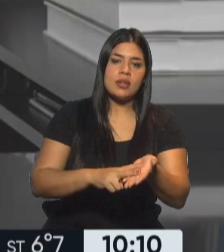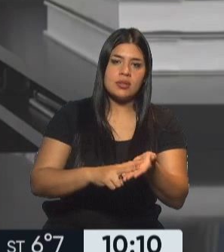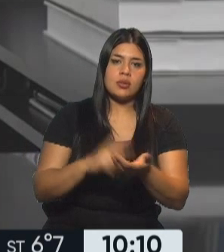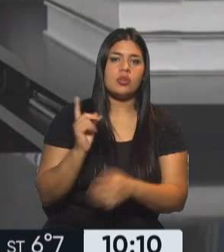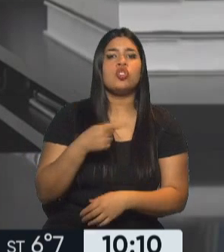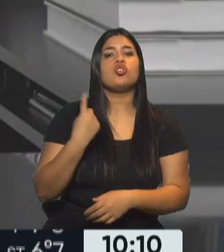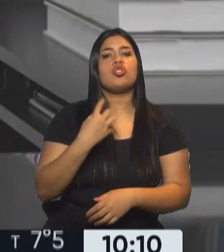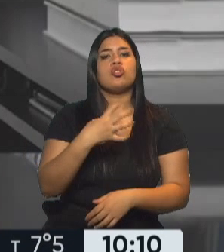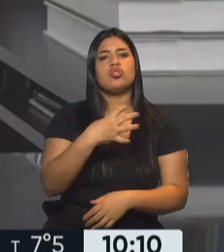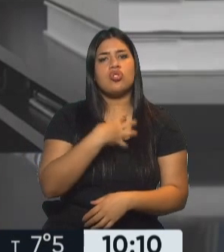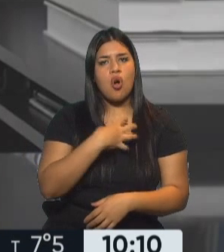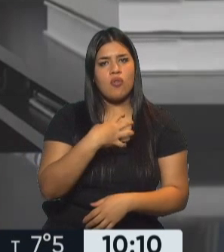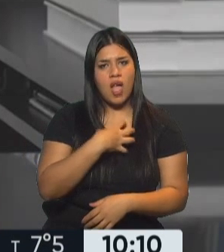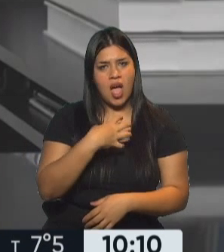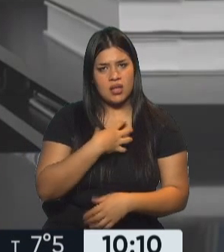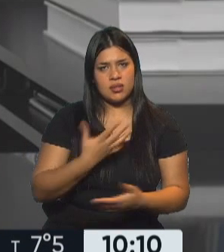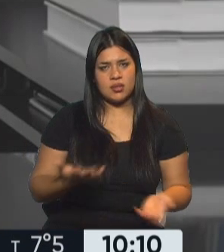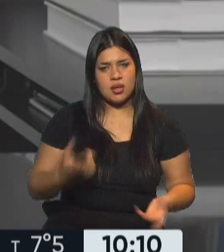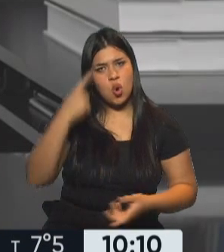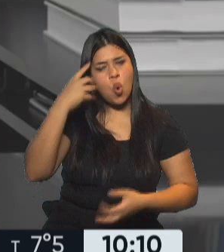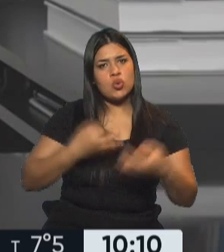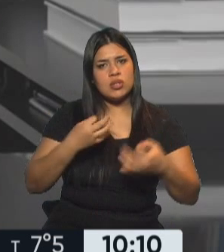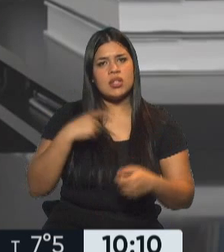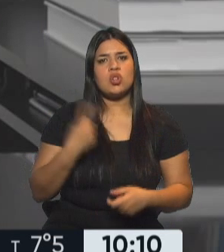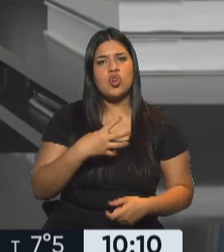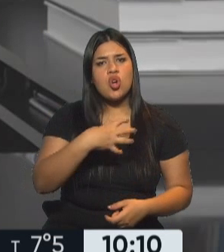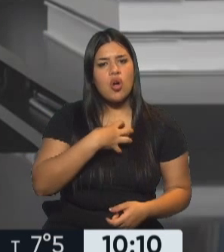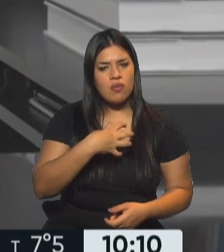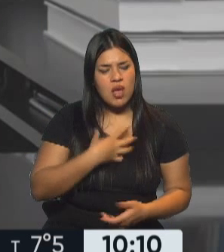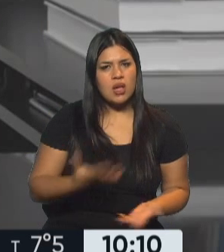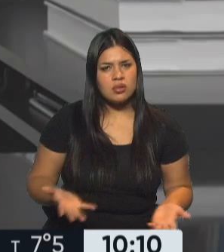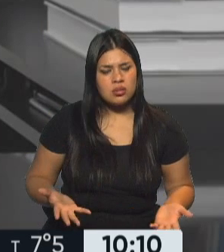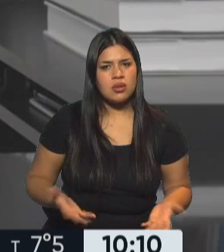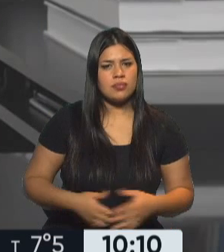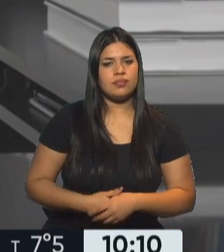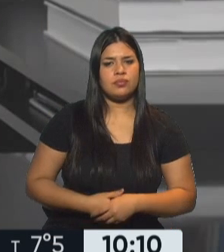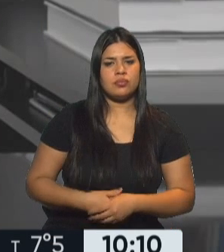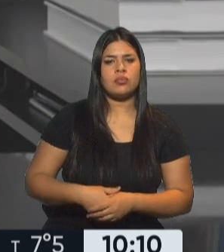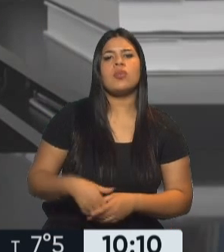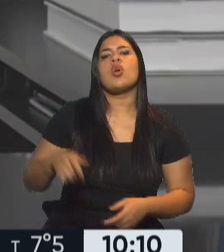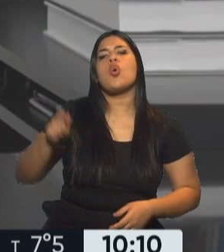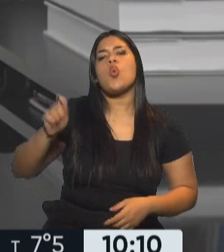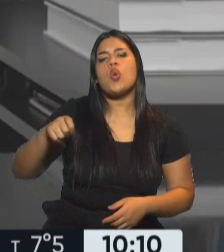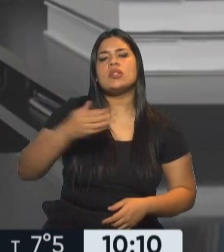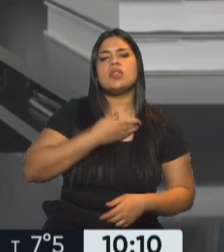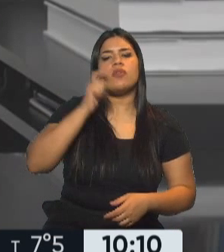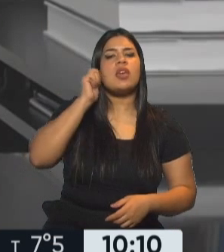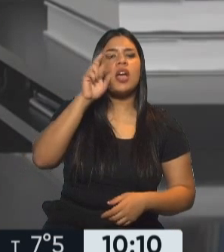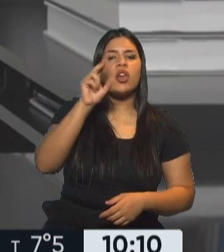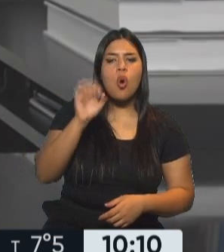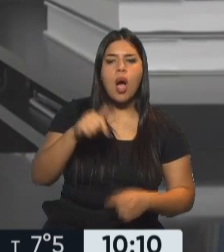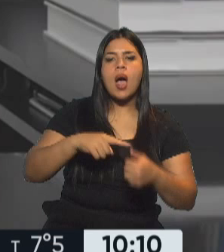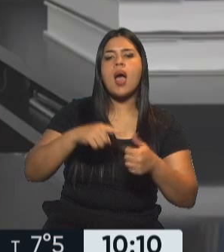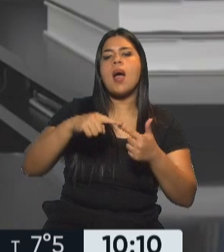confiamos en los resortes de la justicia y en que los jueces Figueroa, Maíquez